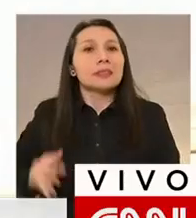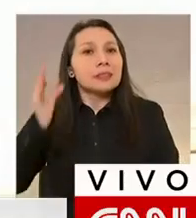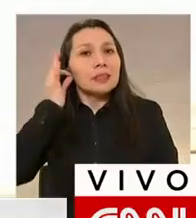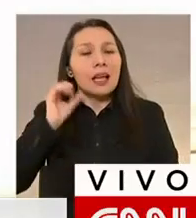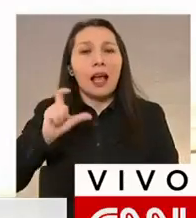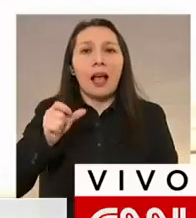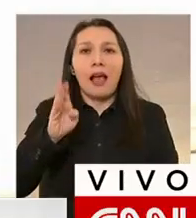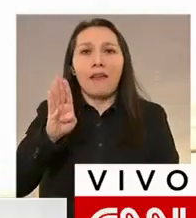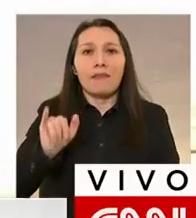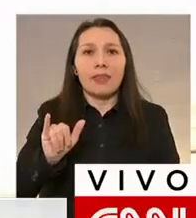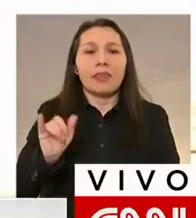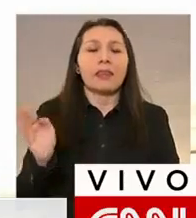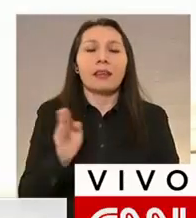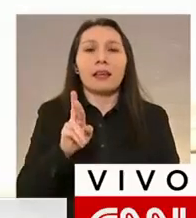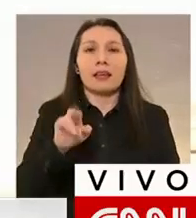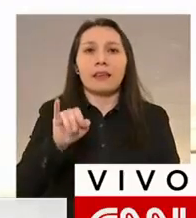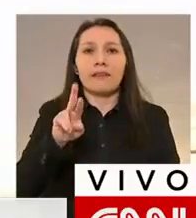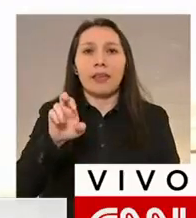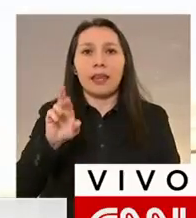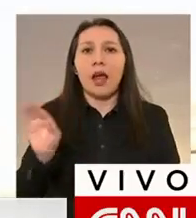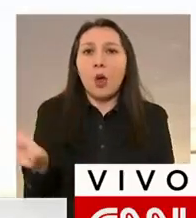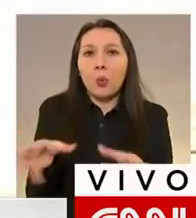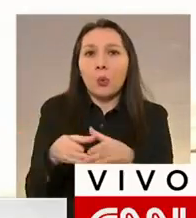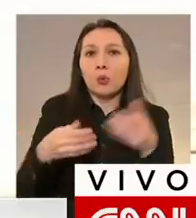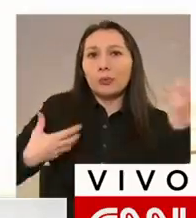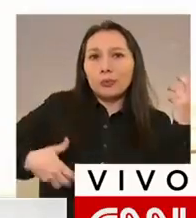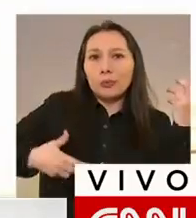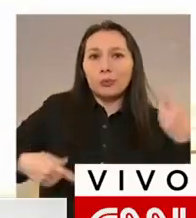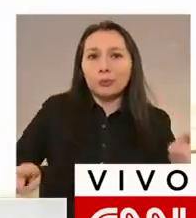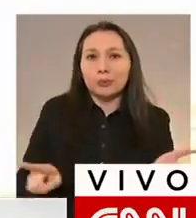Rivera, y a su conjunto folclórico.